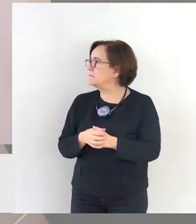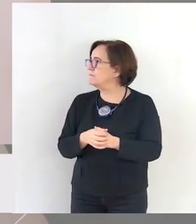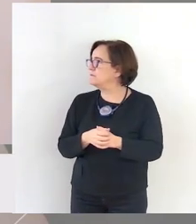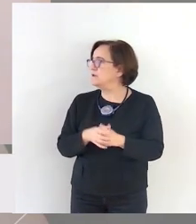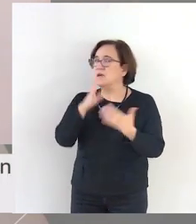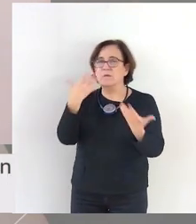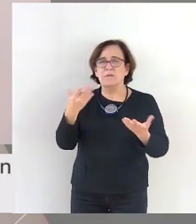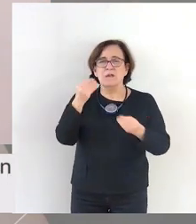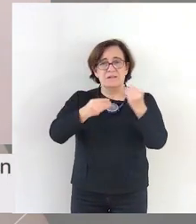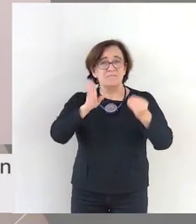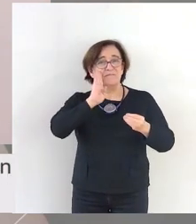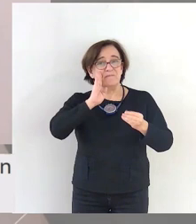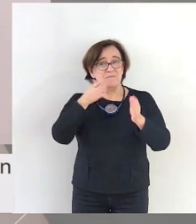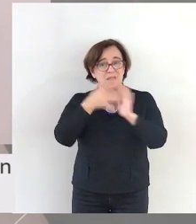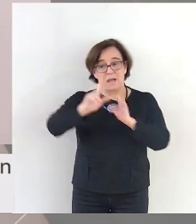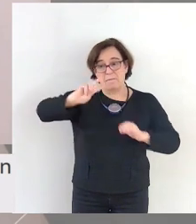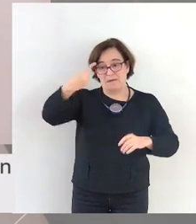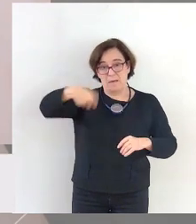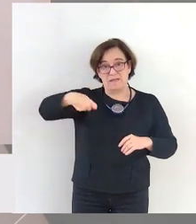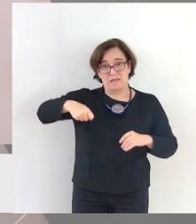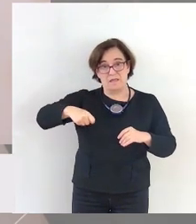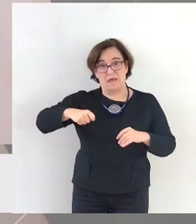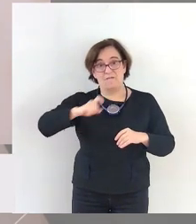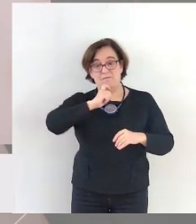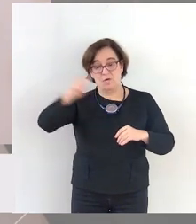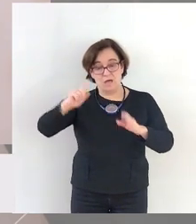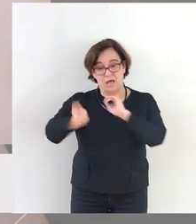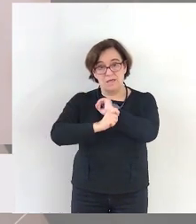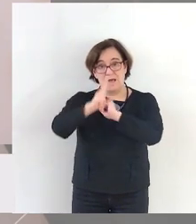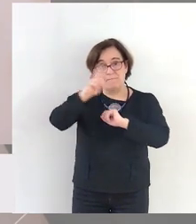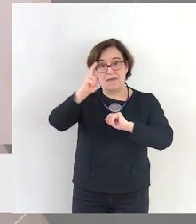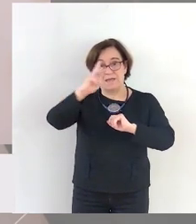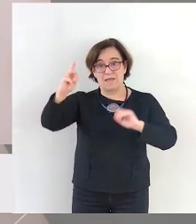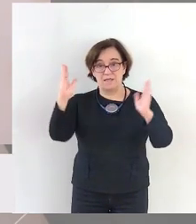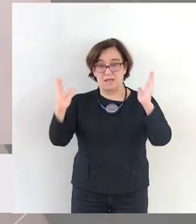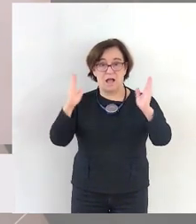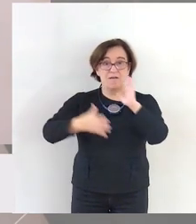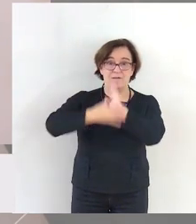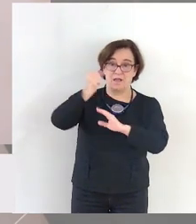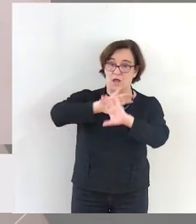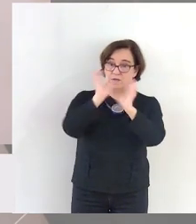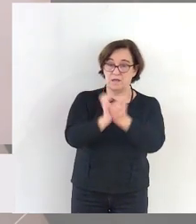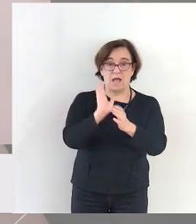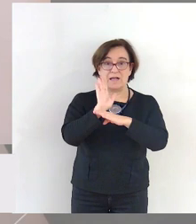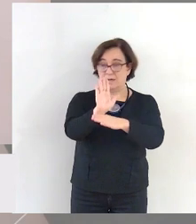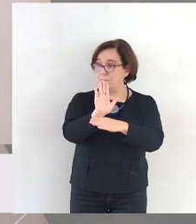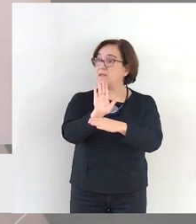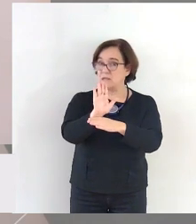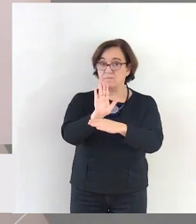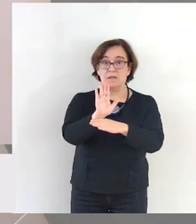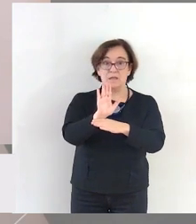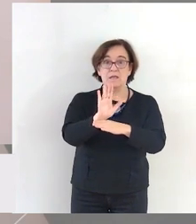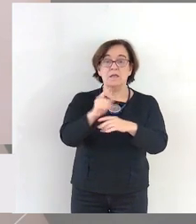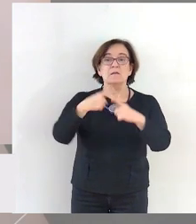ha mencionado esta mañana la vicepresidenta de la fundación la estrategia 2030 de la federación internacional que representa las